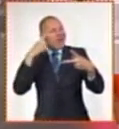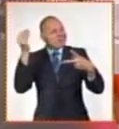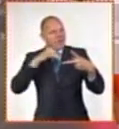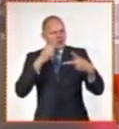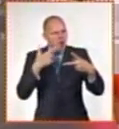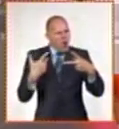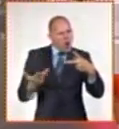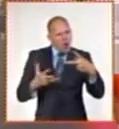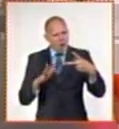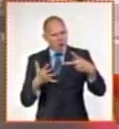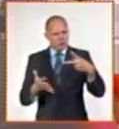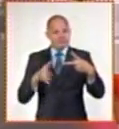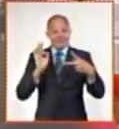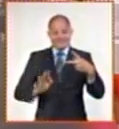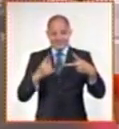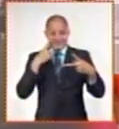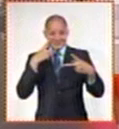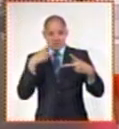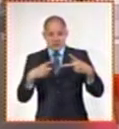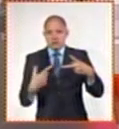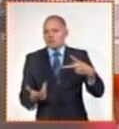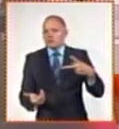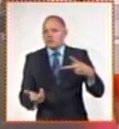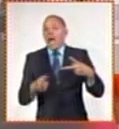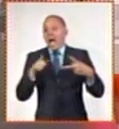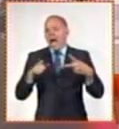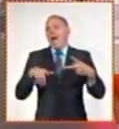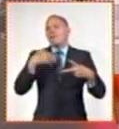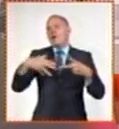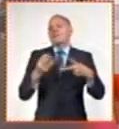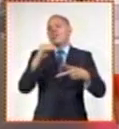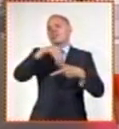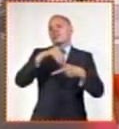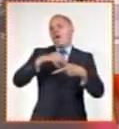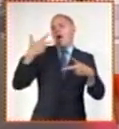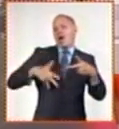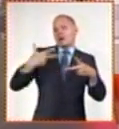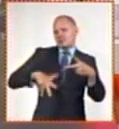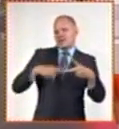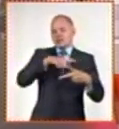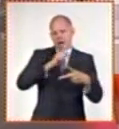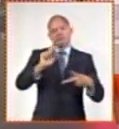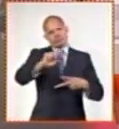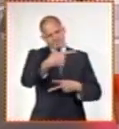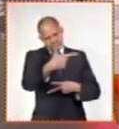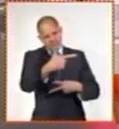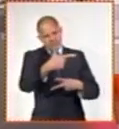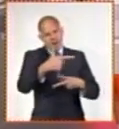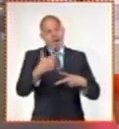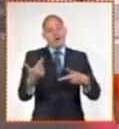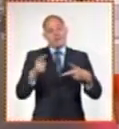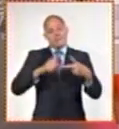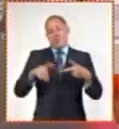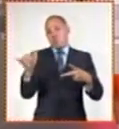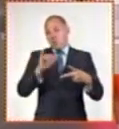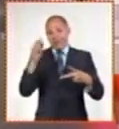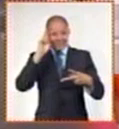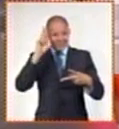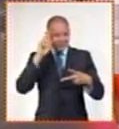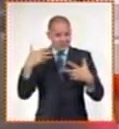que no solamente implica a Argentina, no solamente implica a Cristina Fernández, es lo que ha pasado también, recordemos,